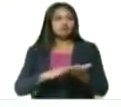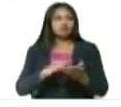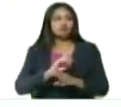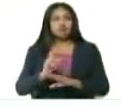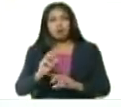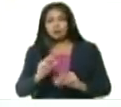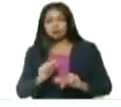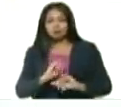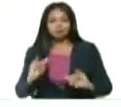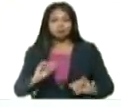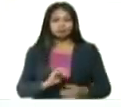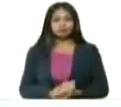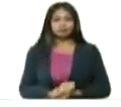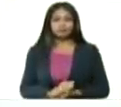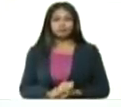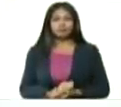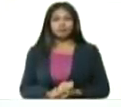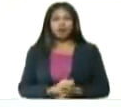La tabla mundial.